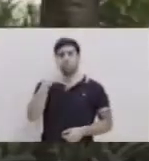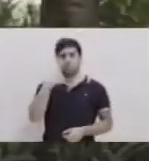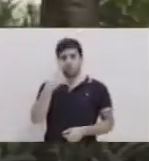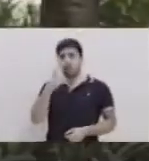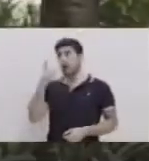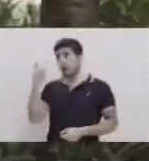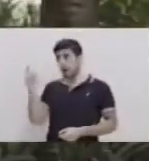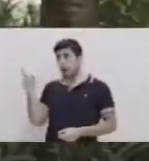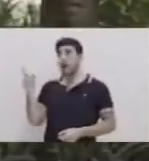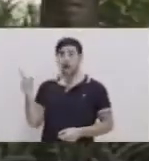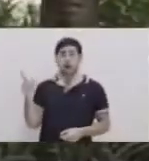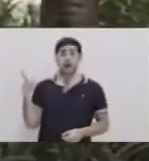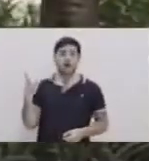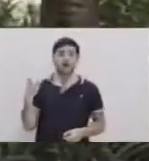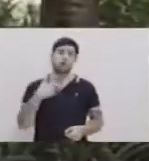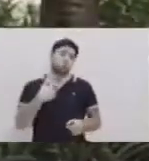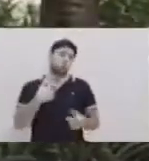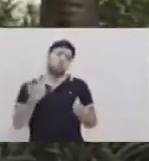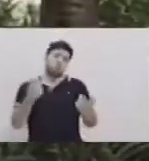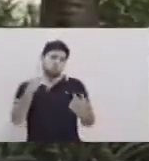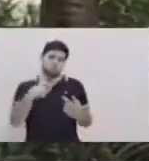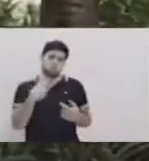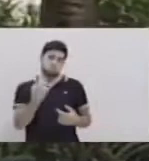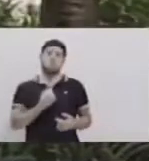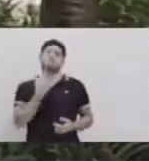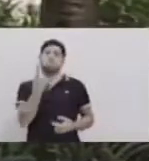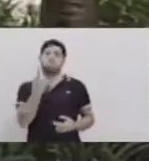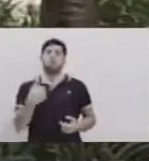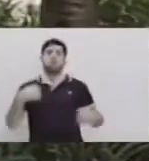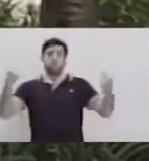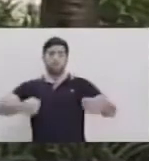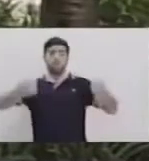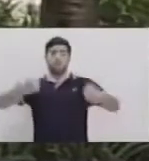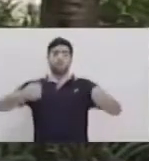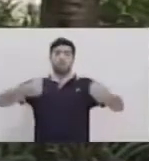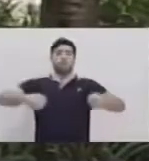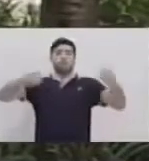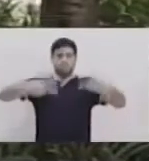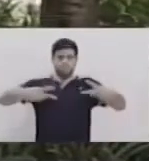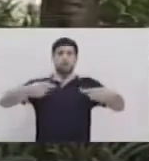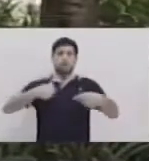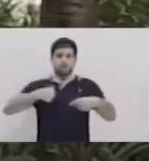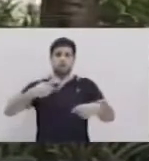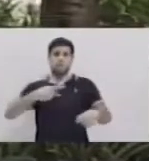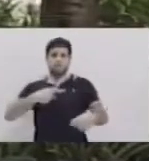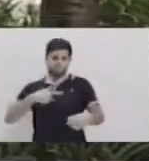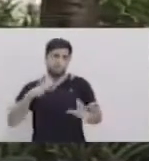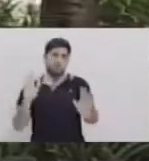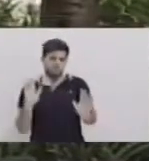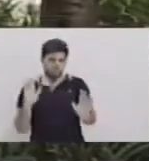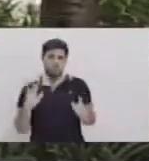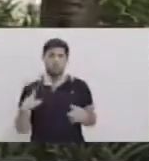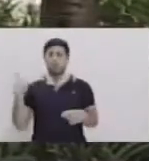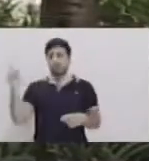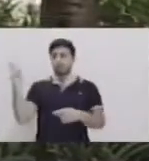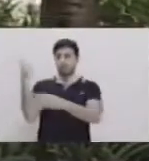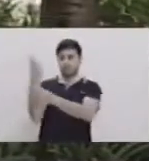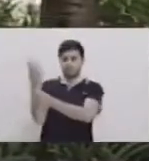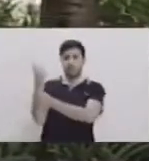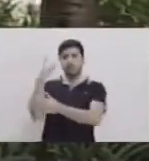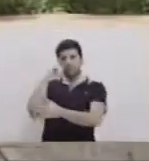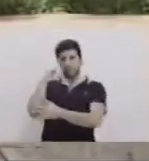Ahorita como estoy yo, pues voy a hacer el ejemplo con los dos brazaletes. Uno es de color amarillo y este es el equipo de color